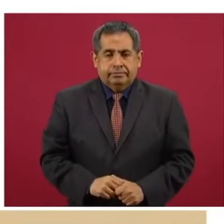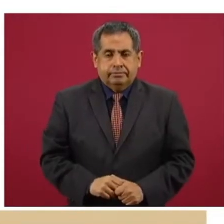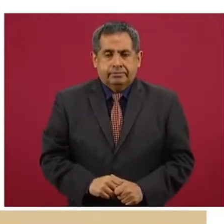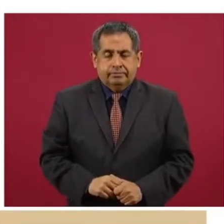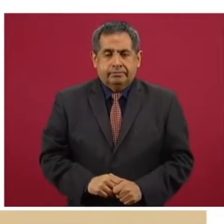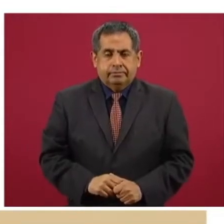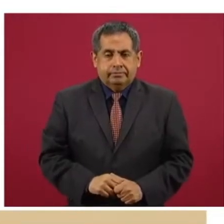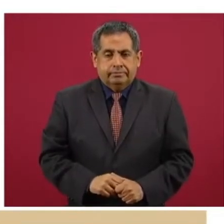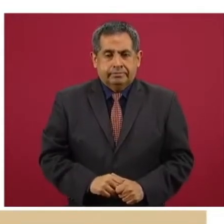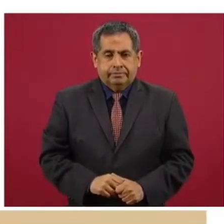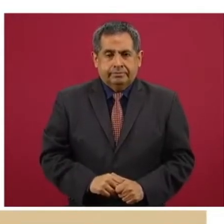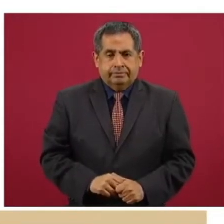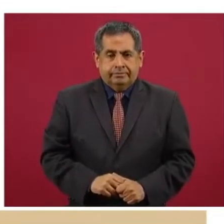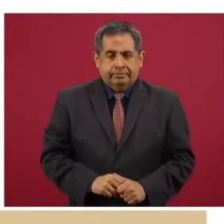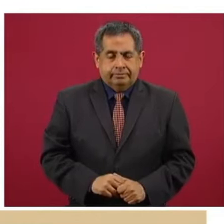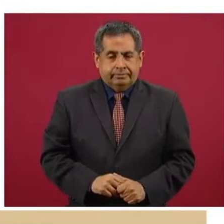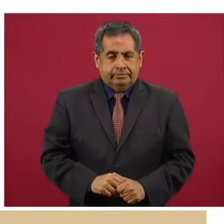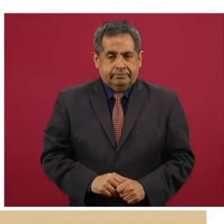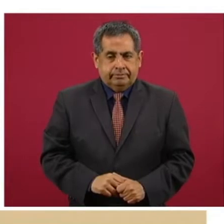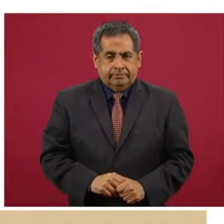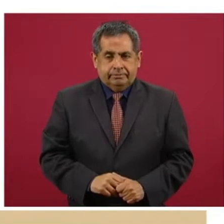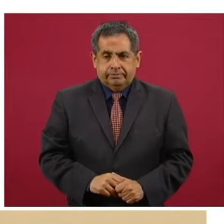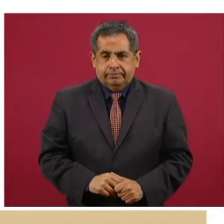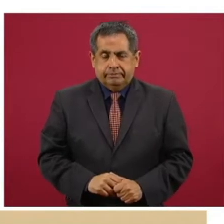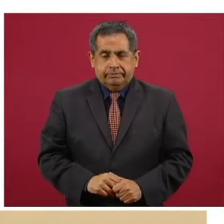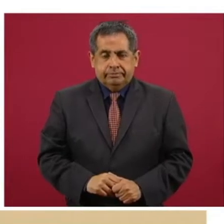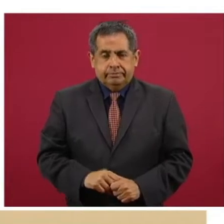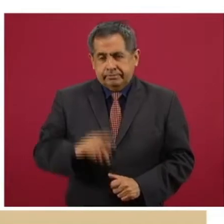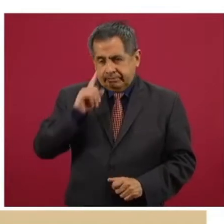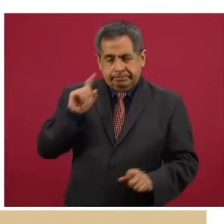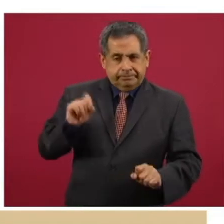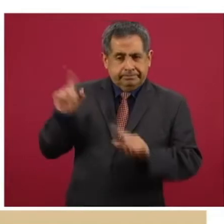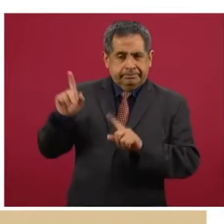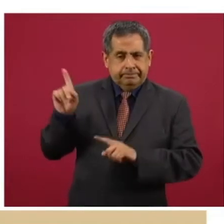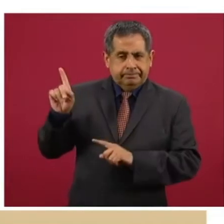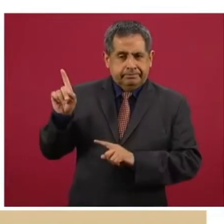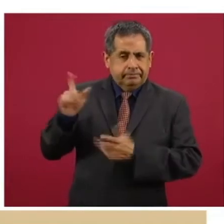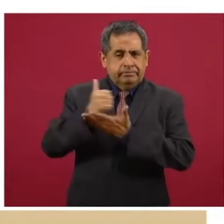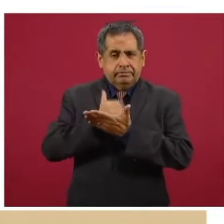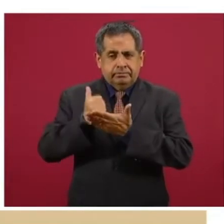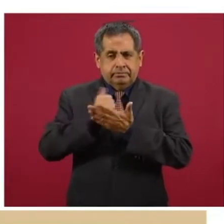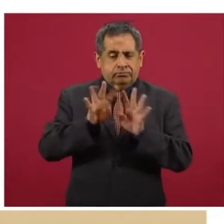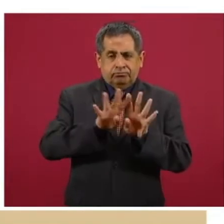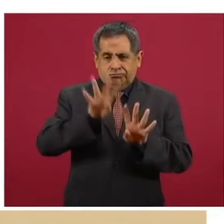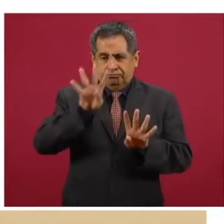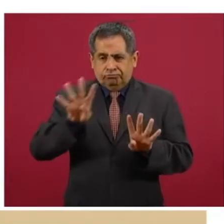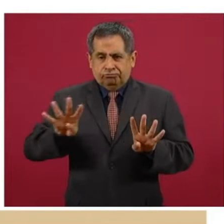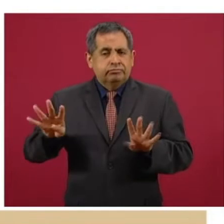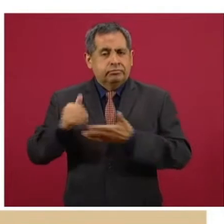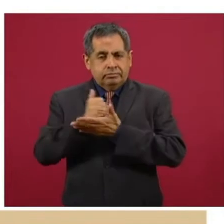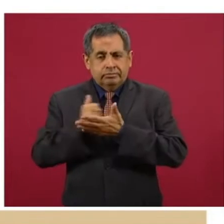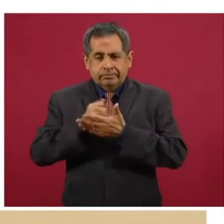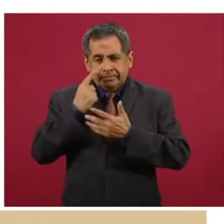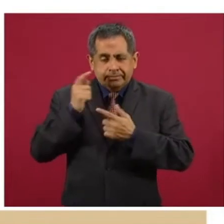Y aquí quiero mostrarles lo que se ve en la zona azul de la gráfica, son